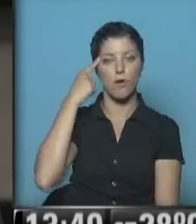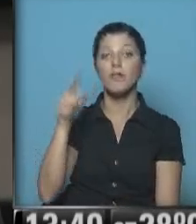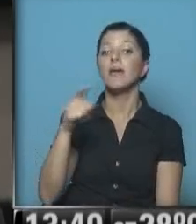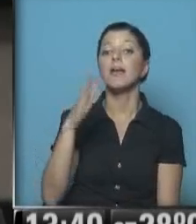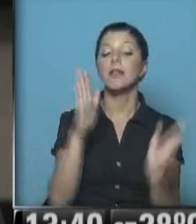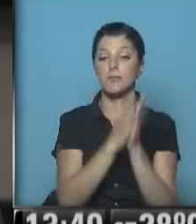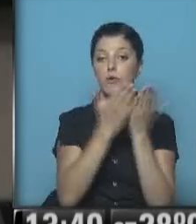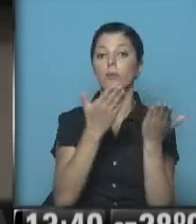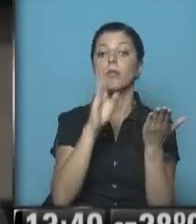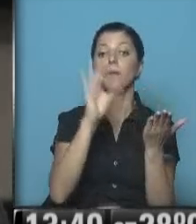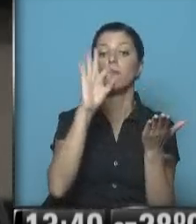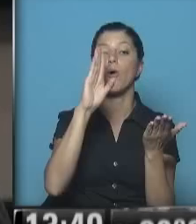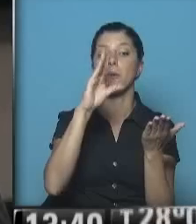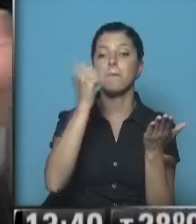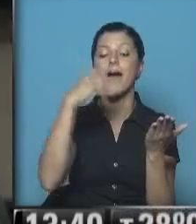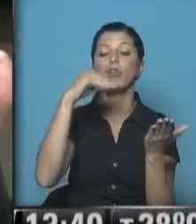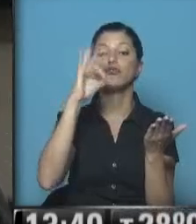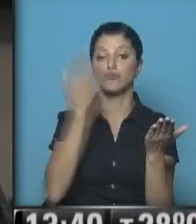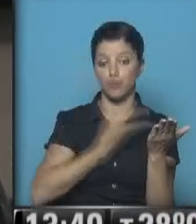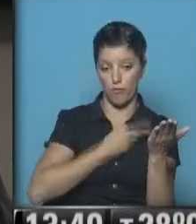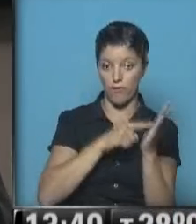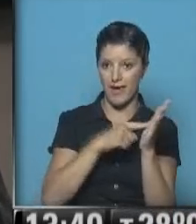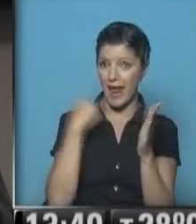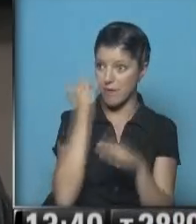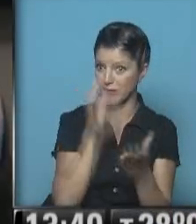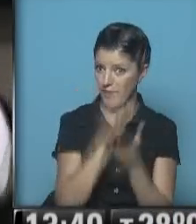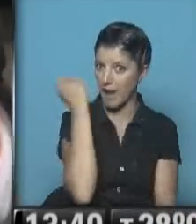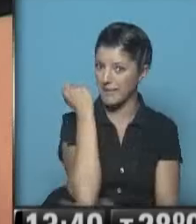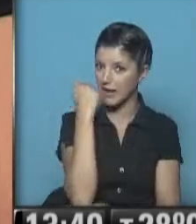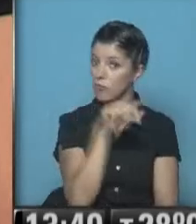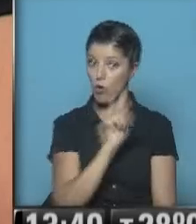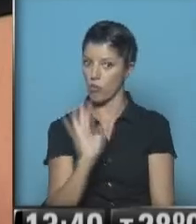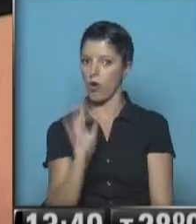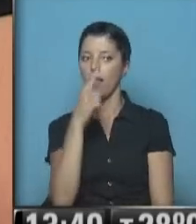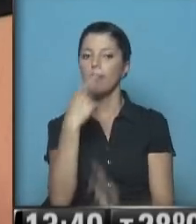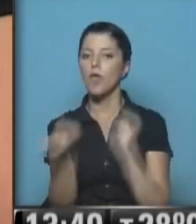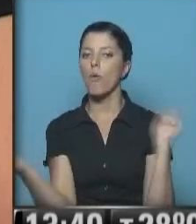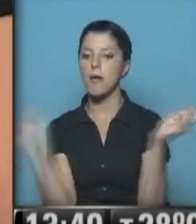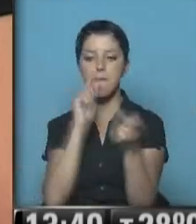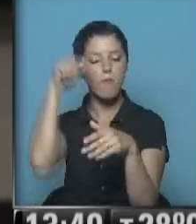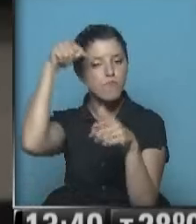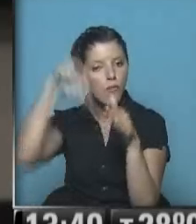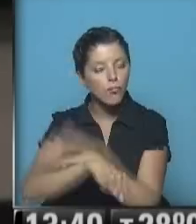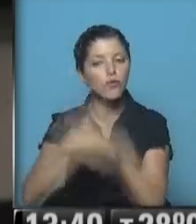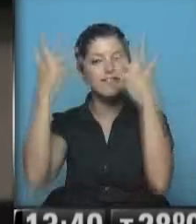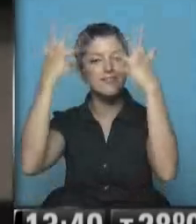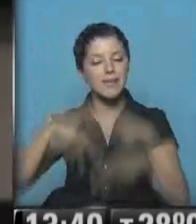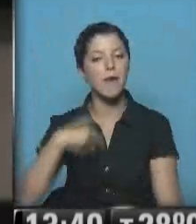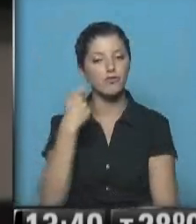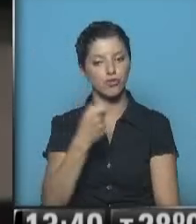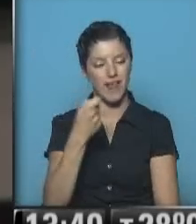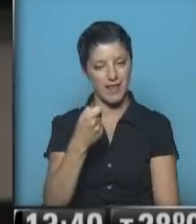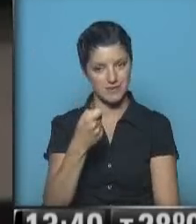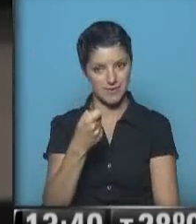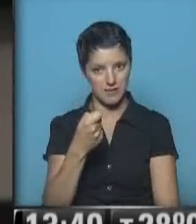que escribió Gorbachev en su momento, él no hablaba de capitalismo. No, él planteaba una reforma muy profunda en el sistema socialista, sí, y de hecho